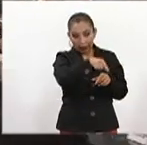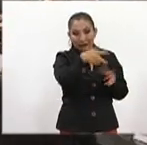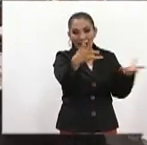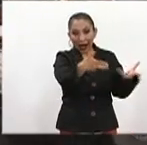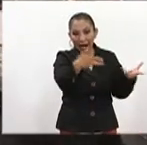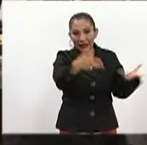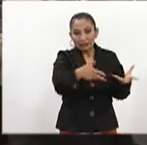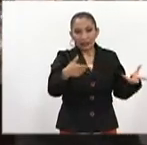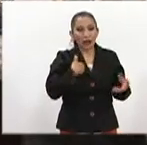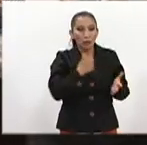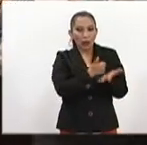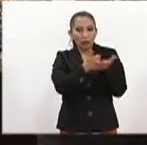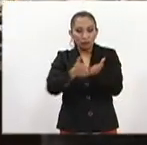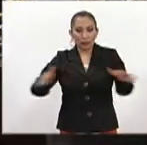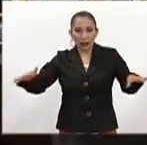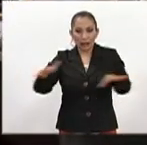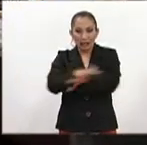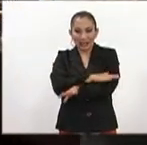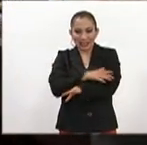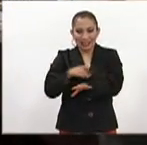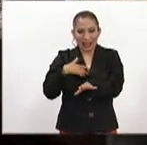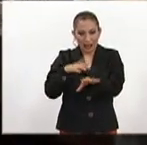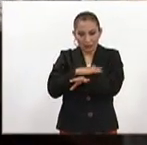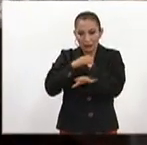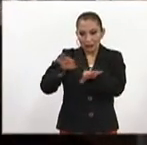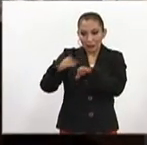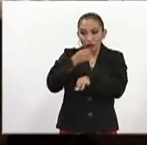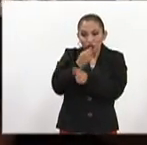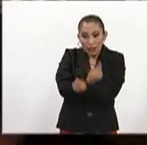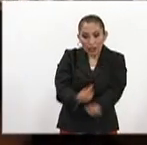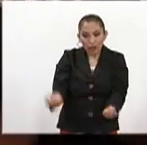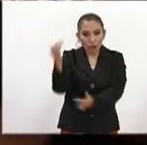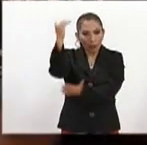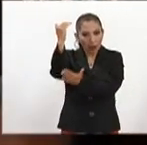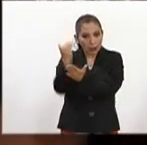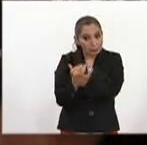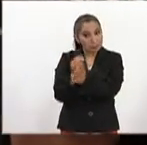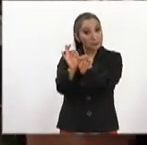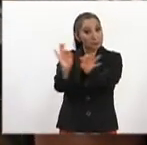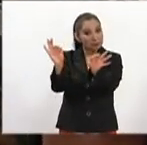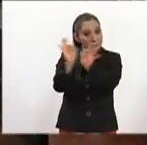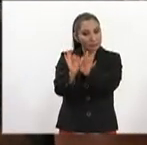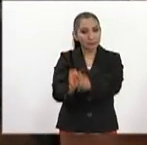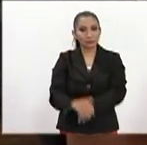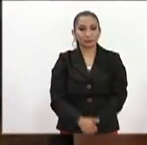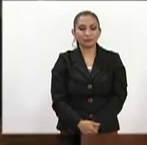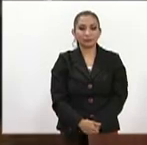logrado revertir el trabajo infantil y ha tenido una reducción importante.